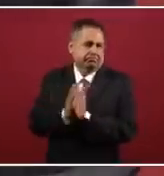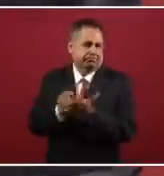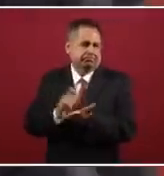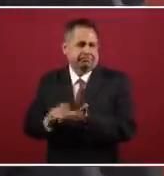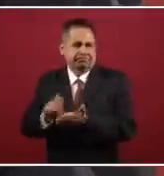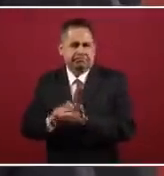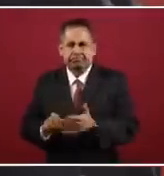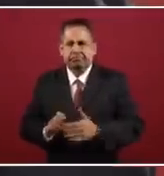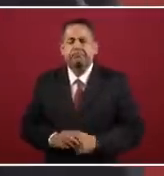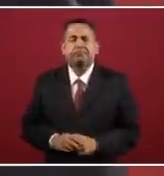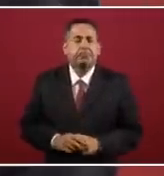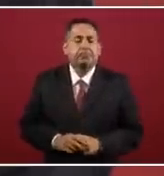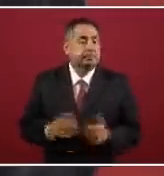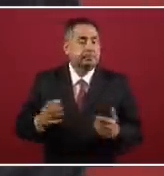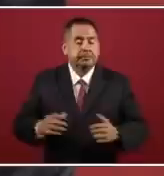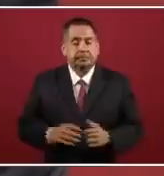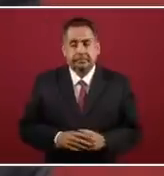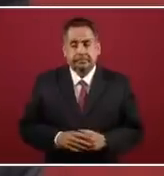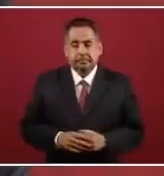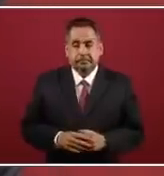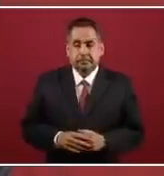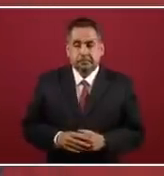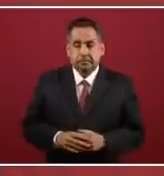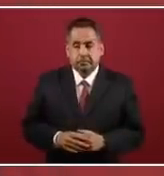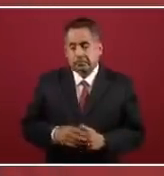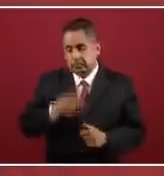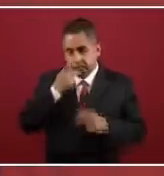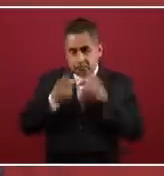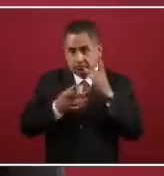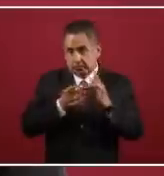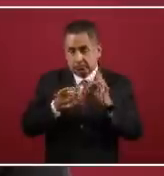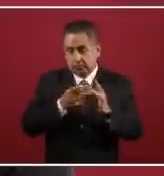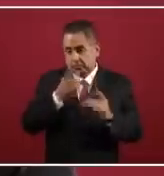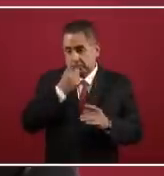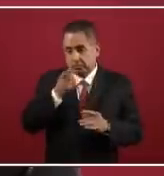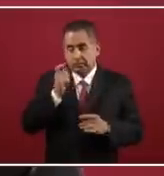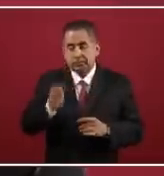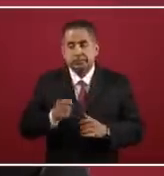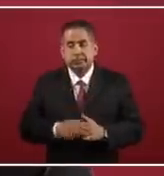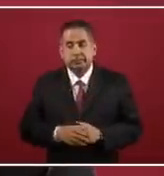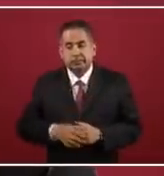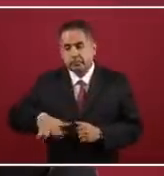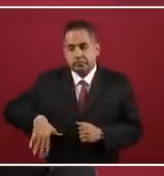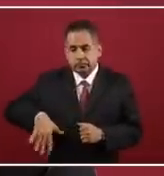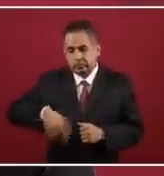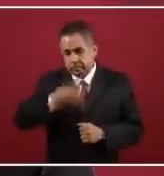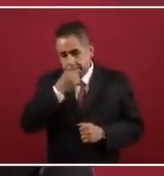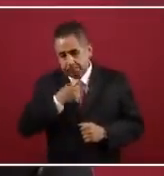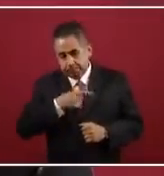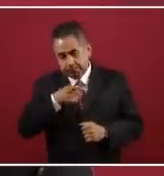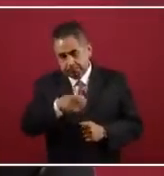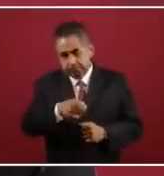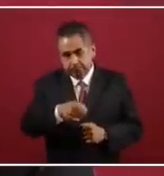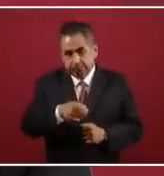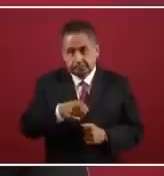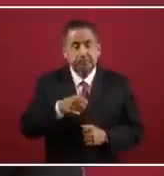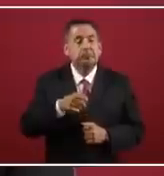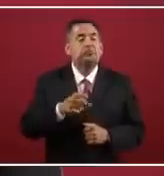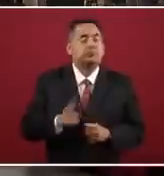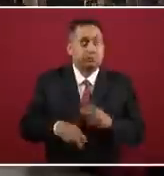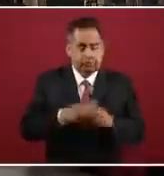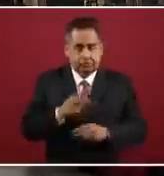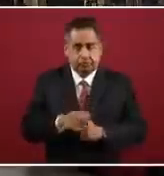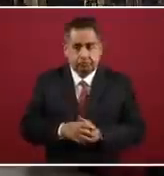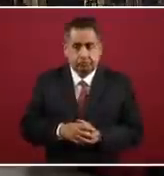¿Por qué hago pues toda esta argumentación? Por lo que tú me estás planteando, o sea, va a haber